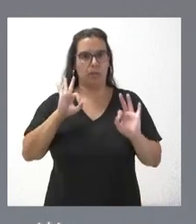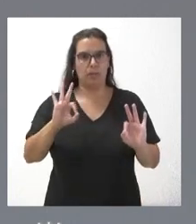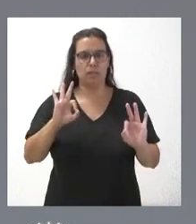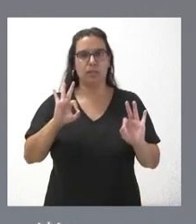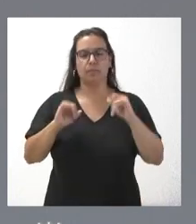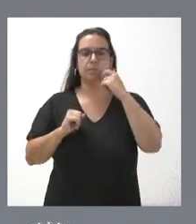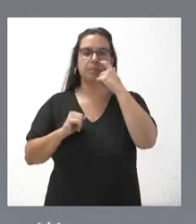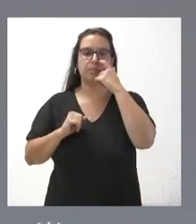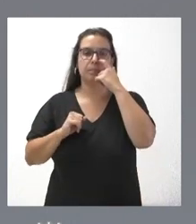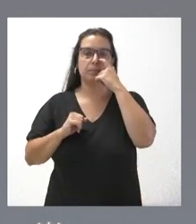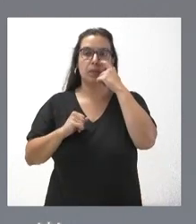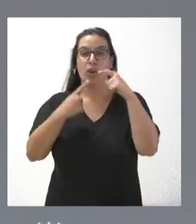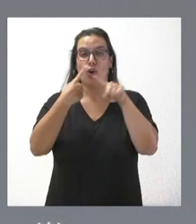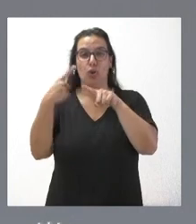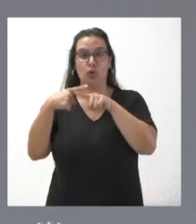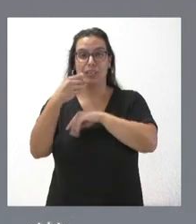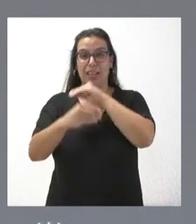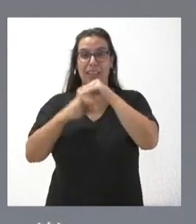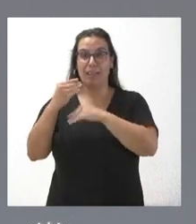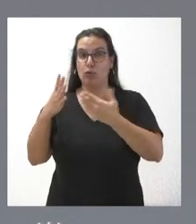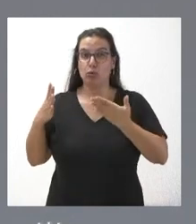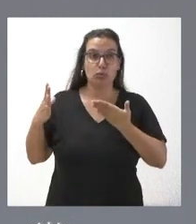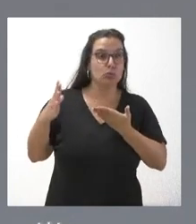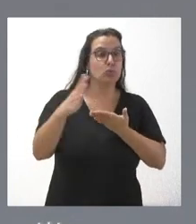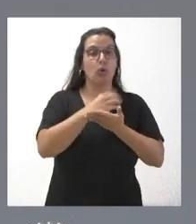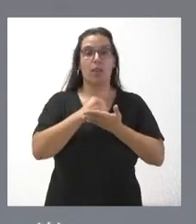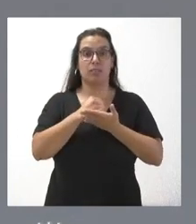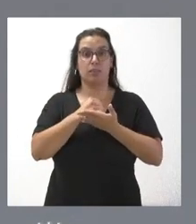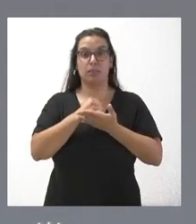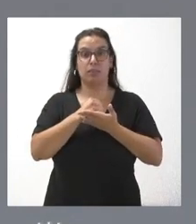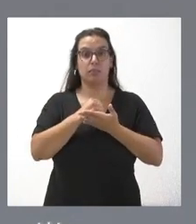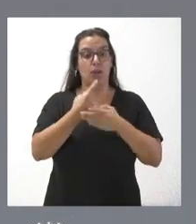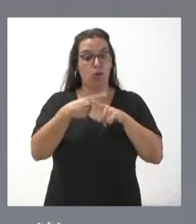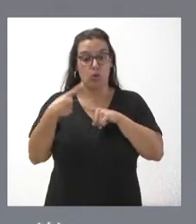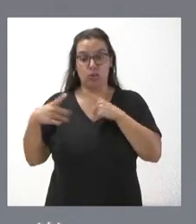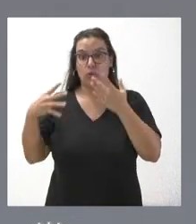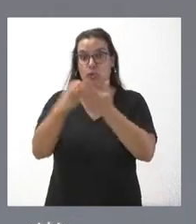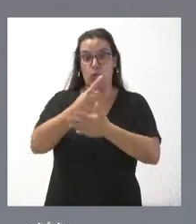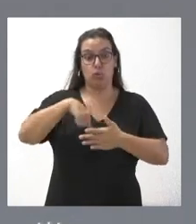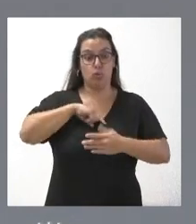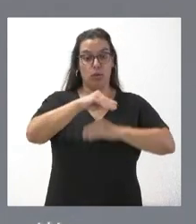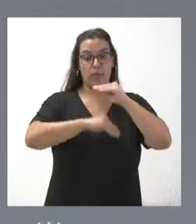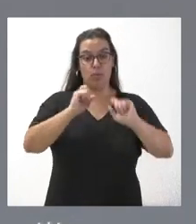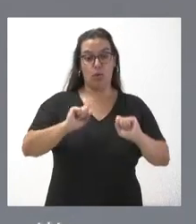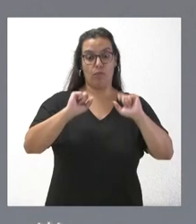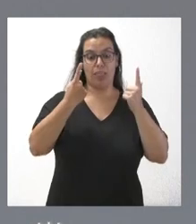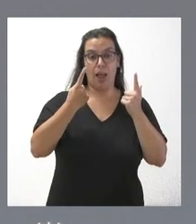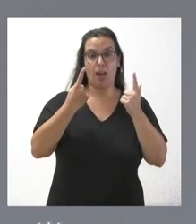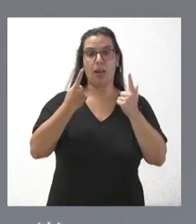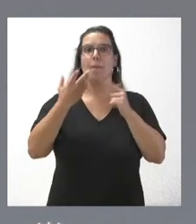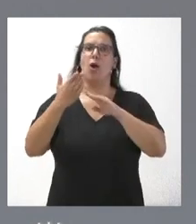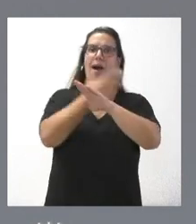Todo lo que hacemos y todas las disposiciones que formalizamos es después de un diálogo